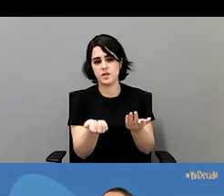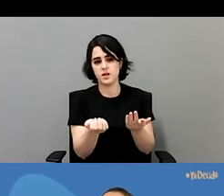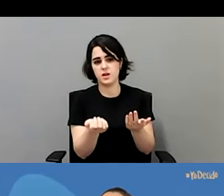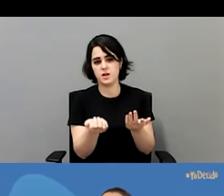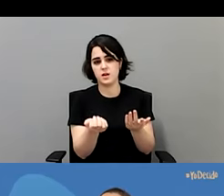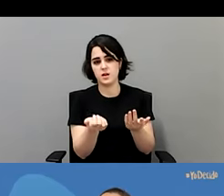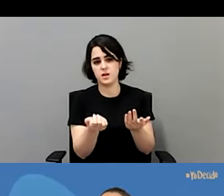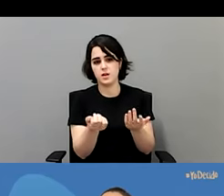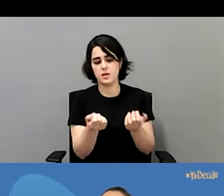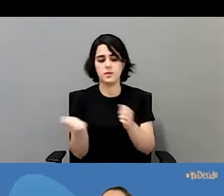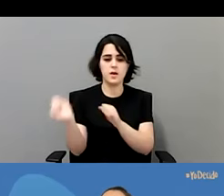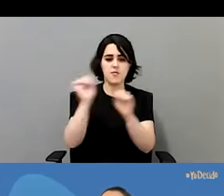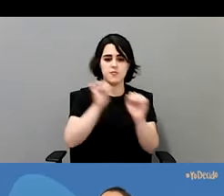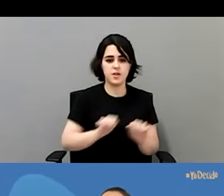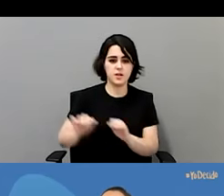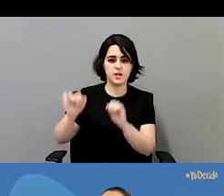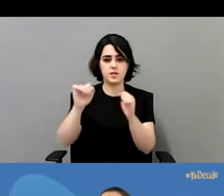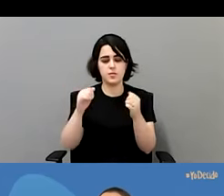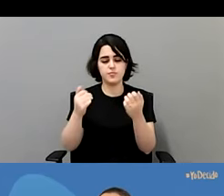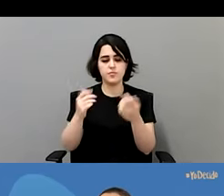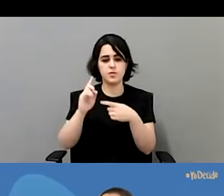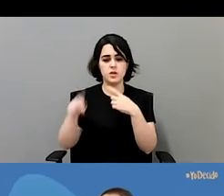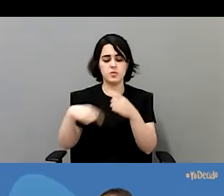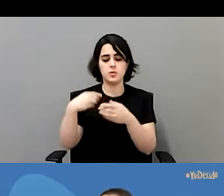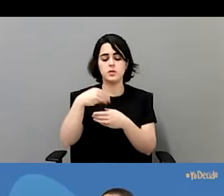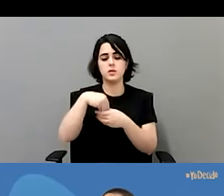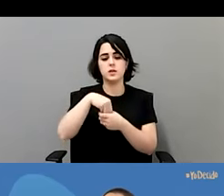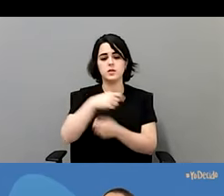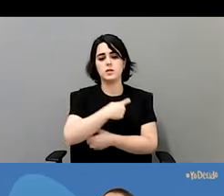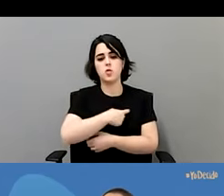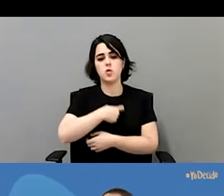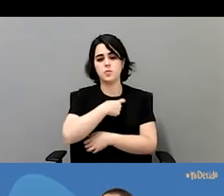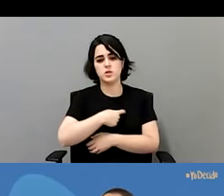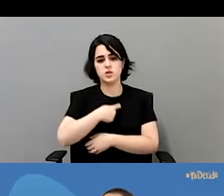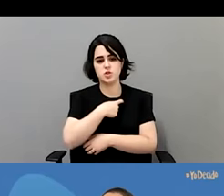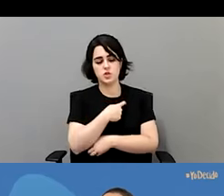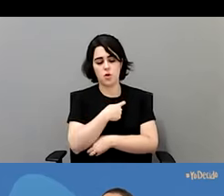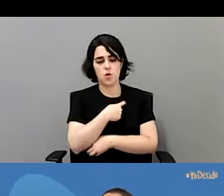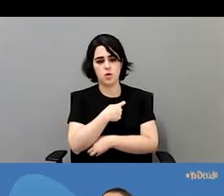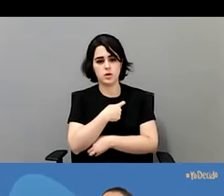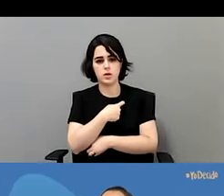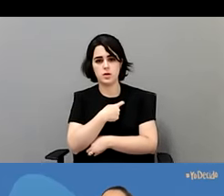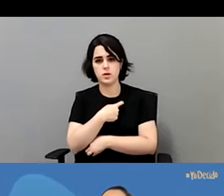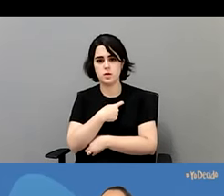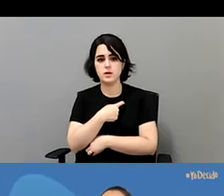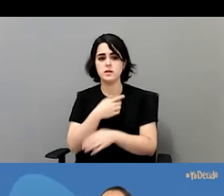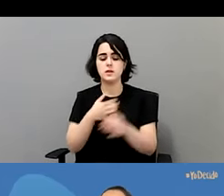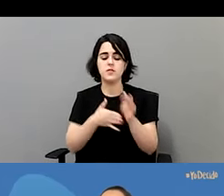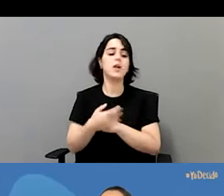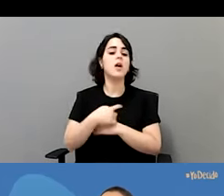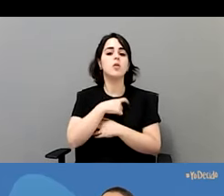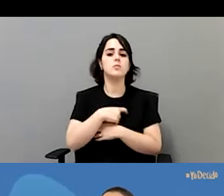posteriormente ante la comisión, que es la que decide